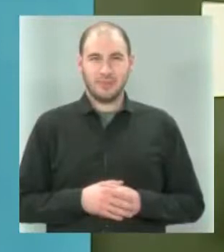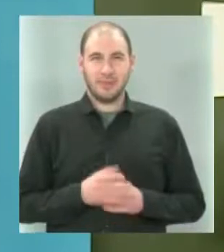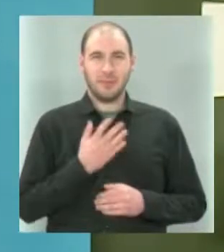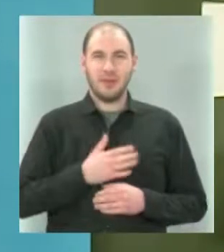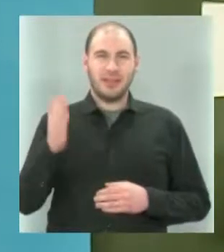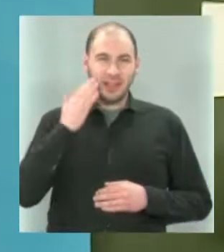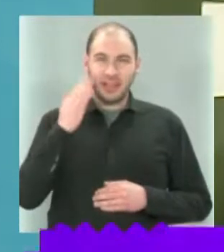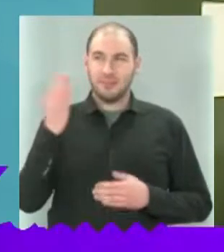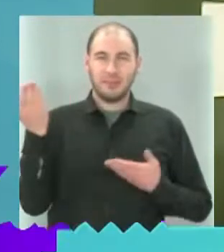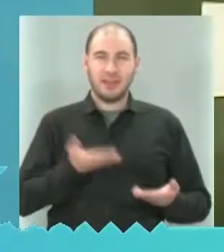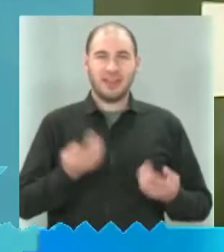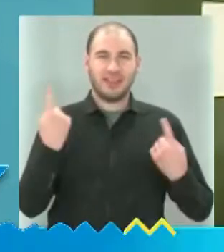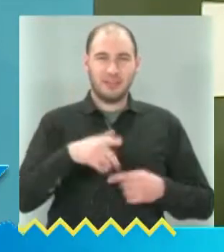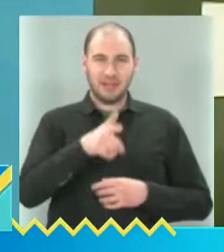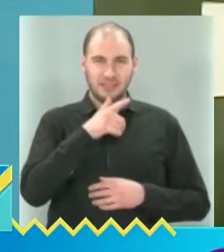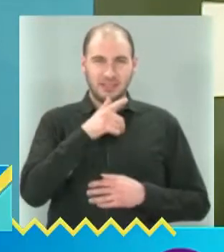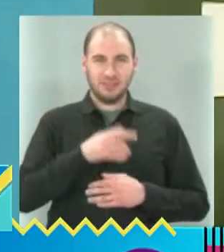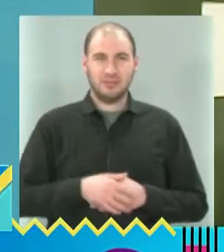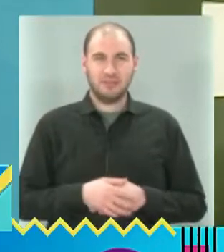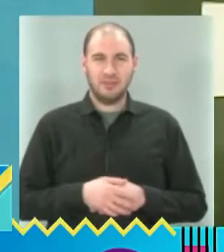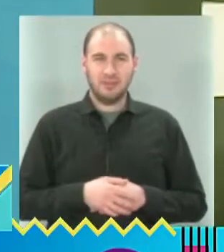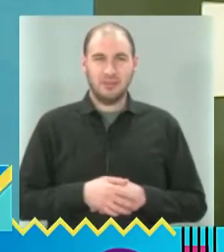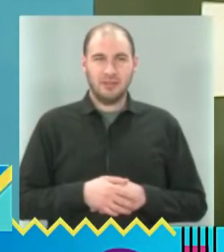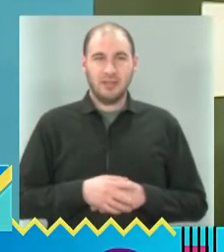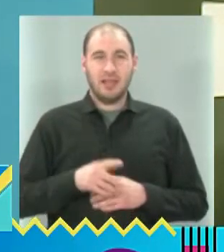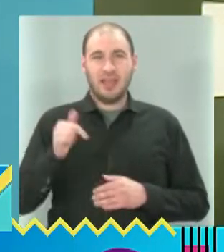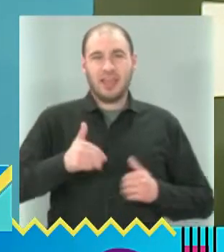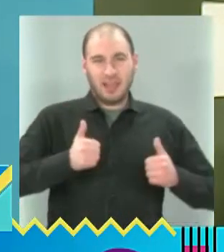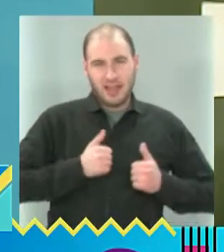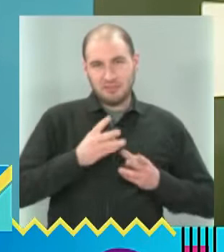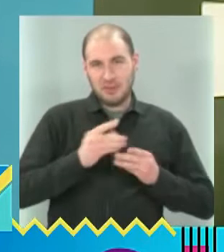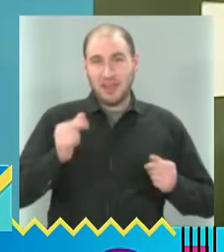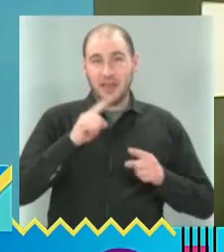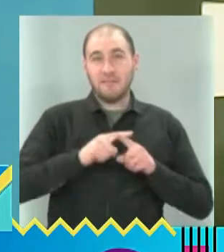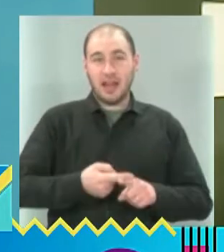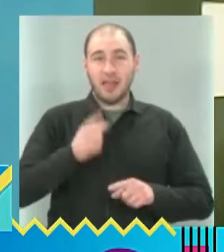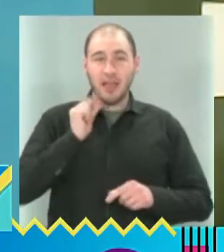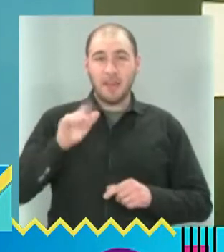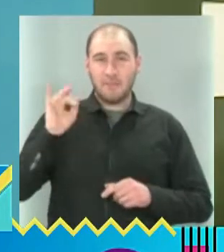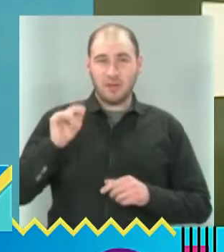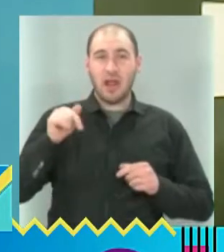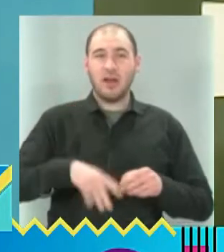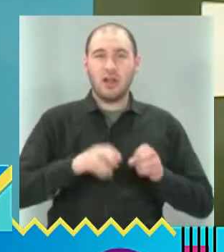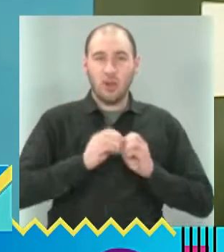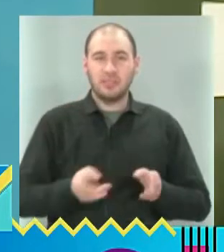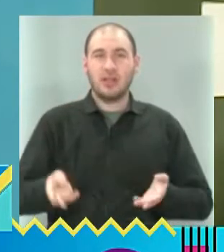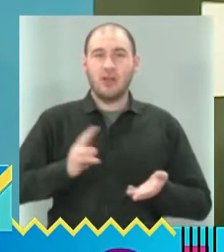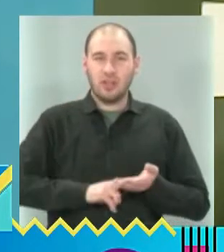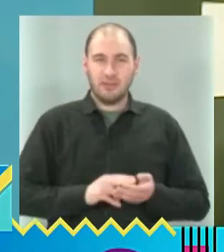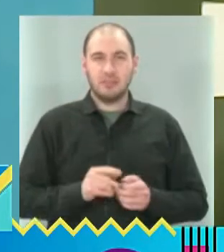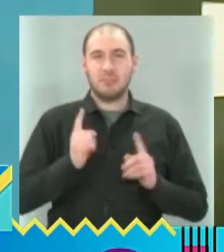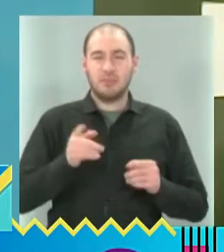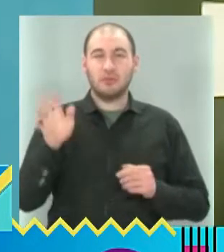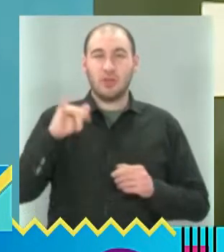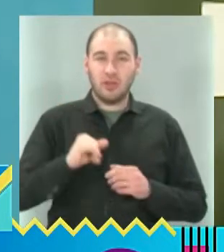Muy buenas tardes, bienvenidos a Distintos Parecidos. Y después del descanso del feriado del día miércoles, arrancamos nuevamente, como todos los